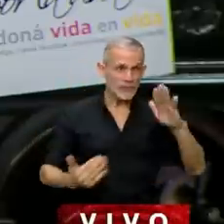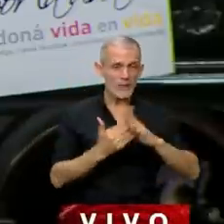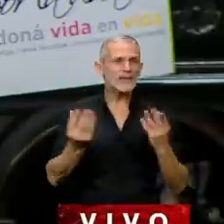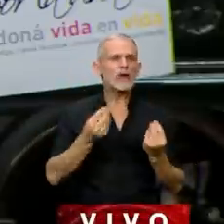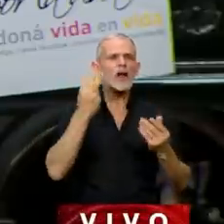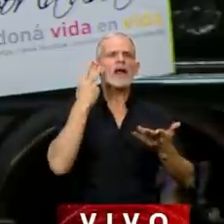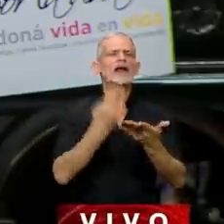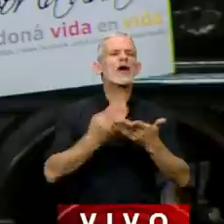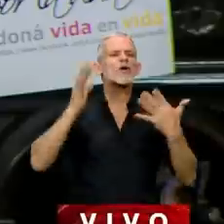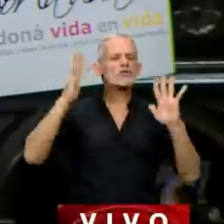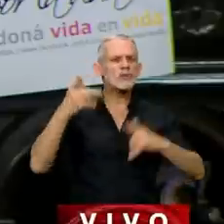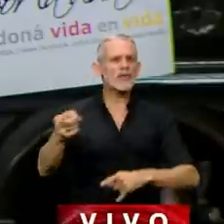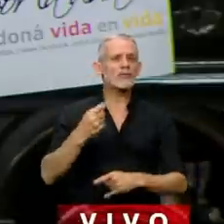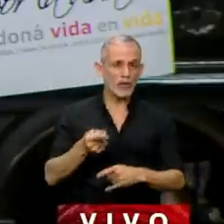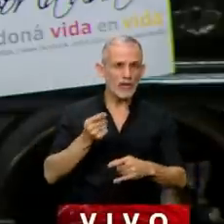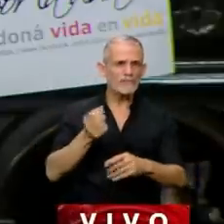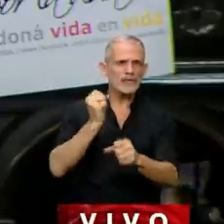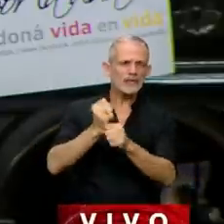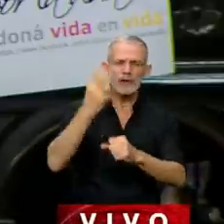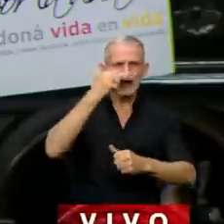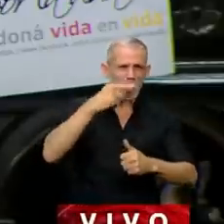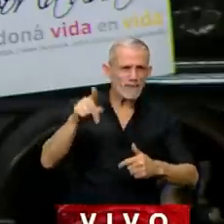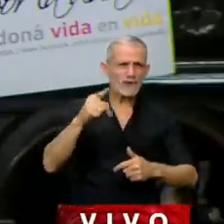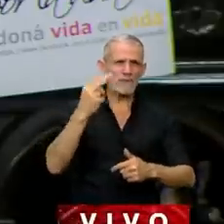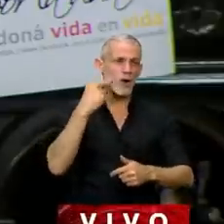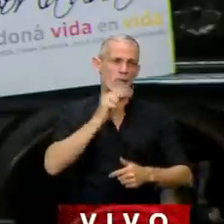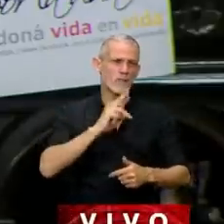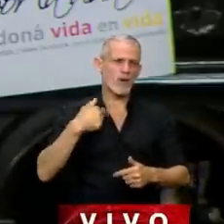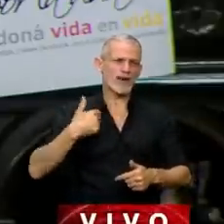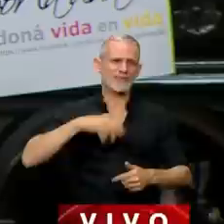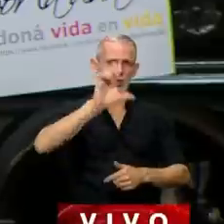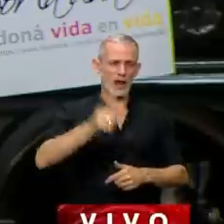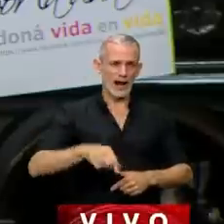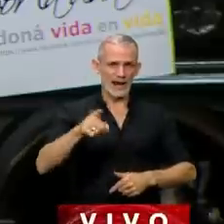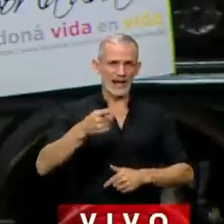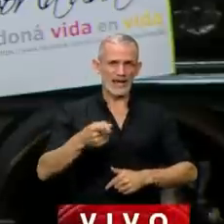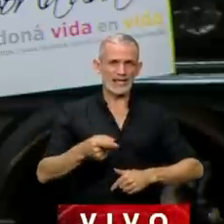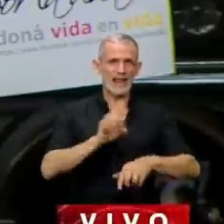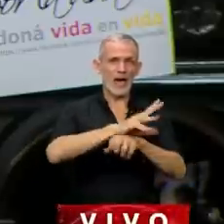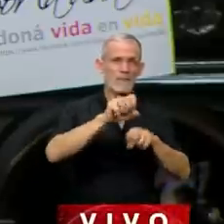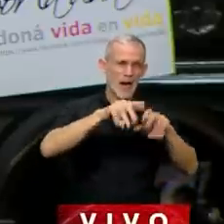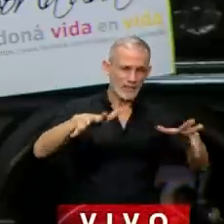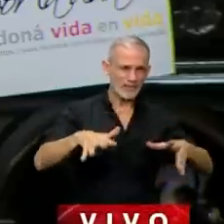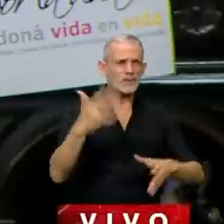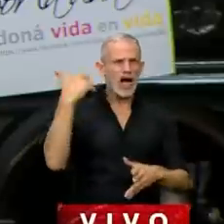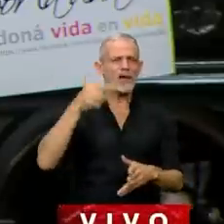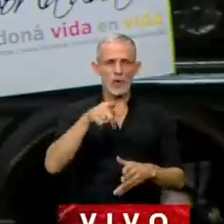el reconocimiento de los enfermeros y las enfermeras de nuestro país en la pandemia,